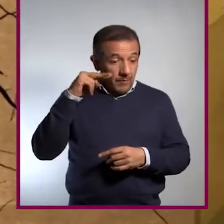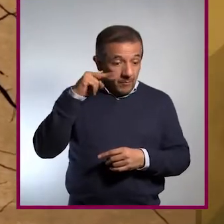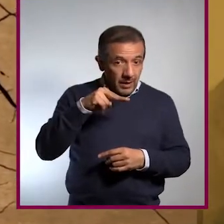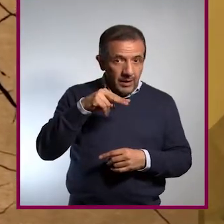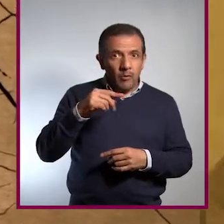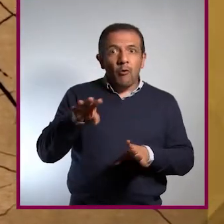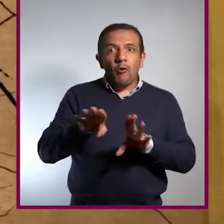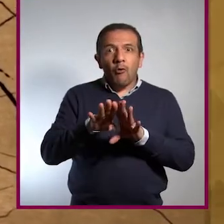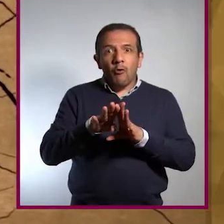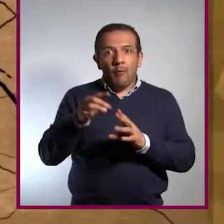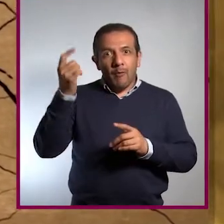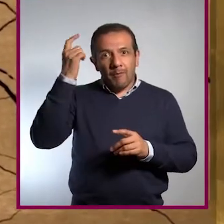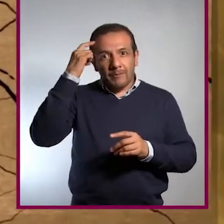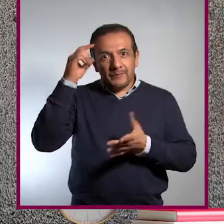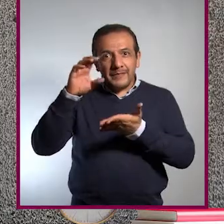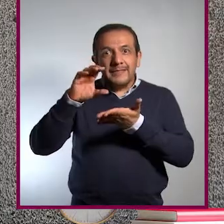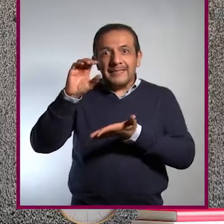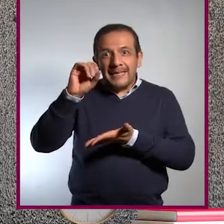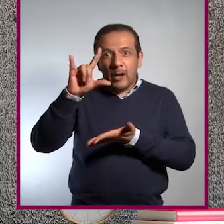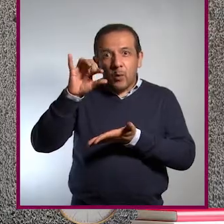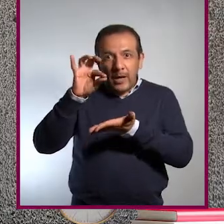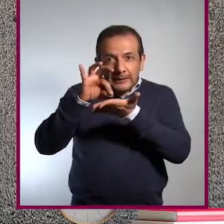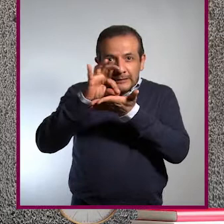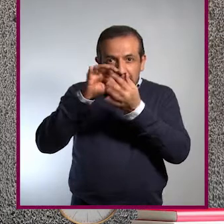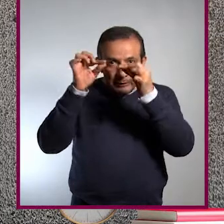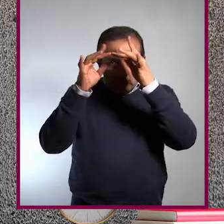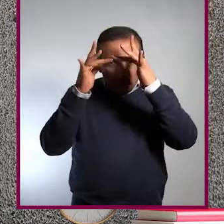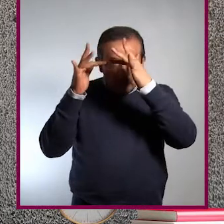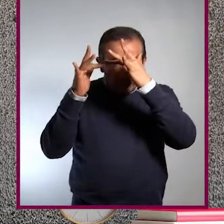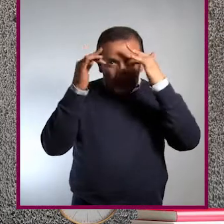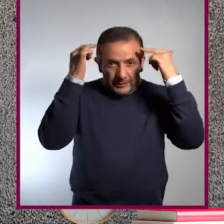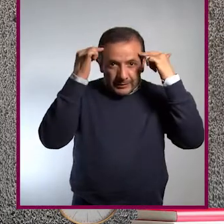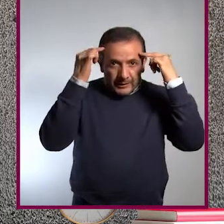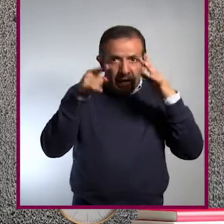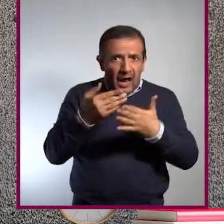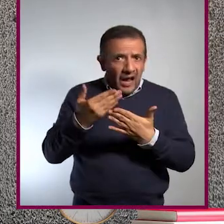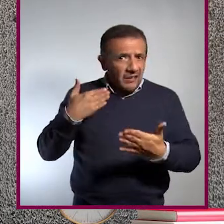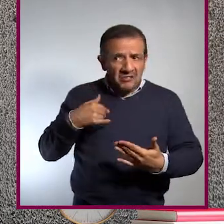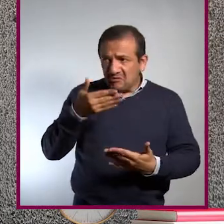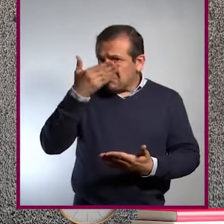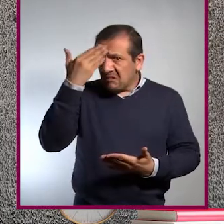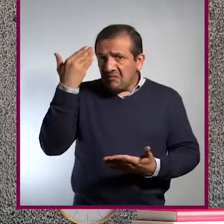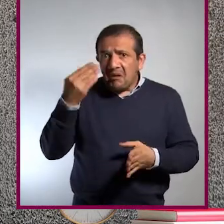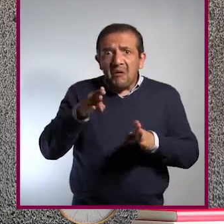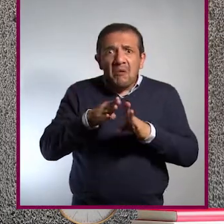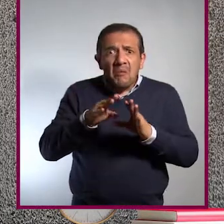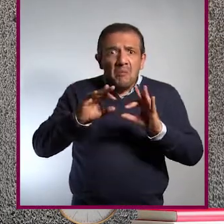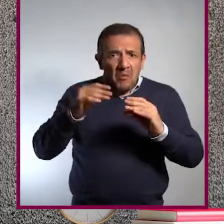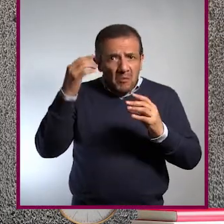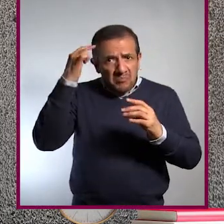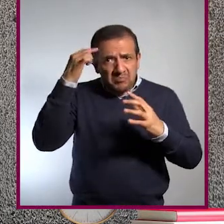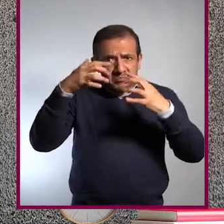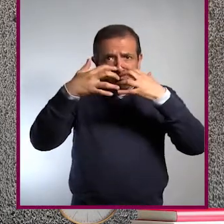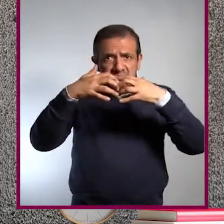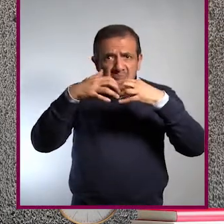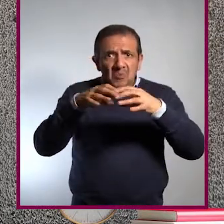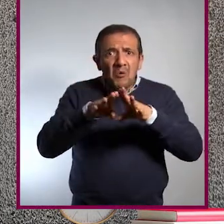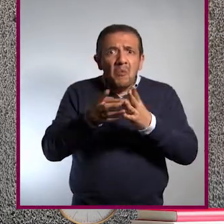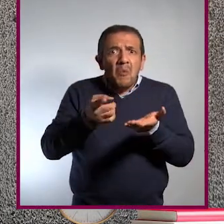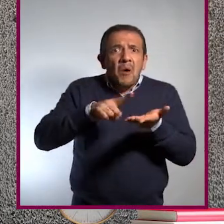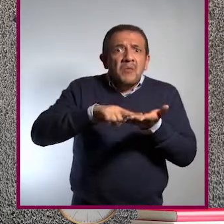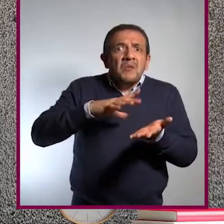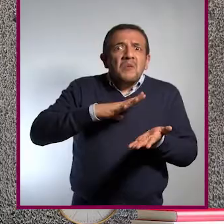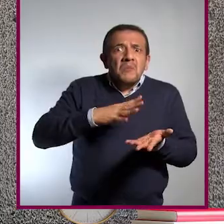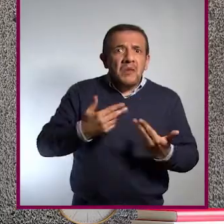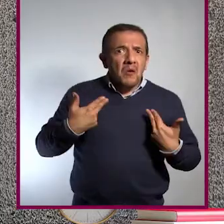la morfología neuronal. Antes de llegar a esta técnica, muy poco se sabía de la estructura del